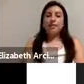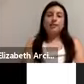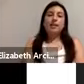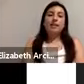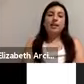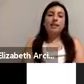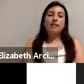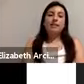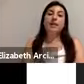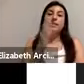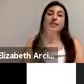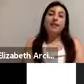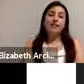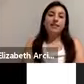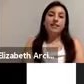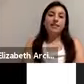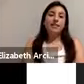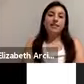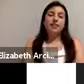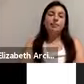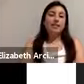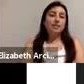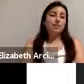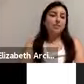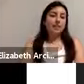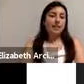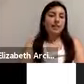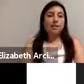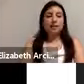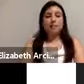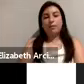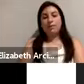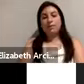plática. Doctora maestra Eli, si quiere ir compartiendo